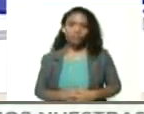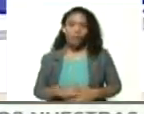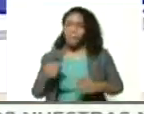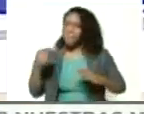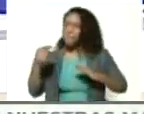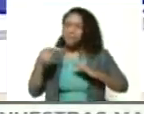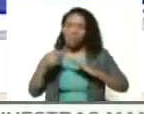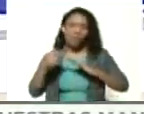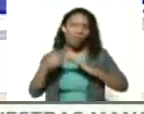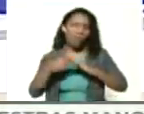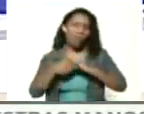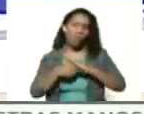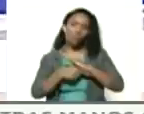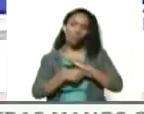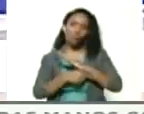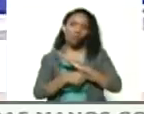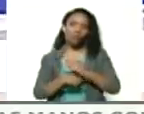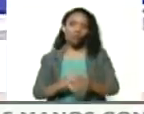profunda